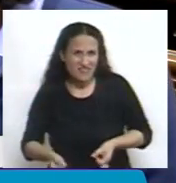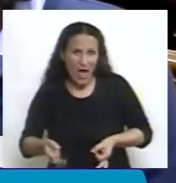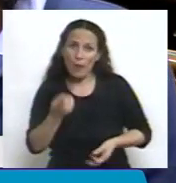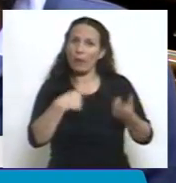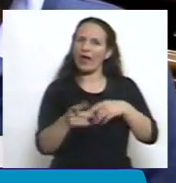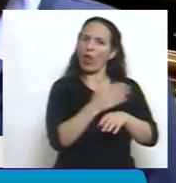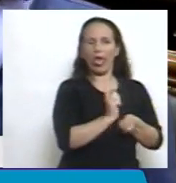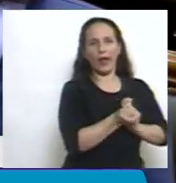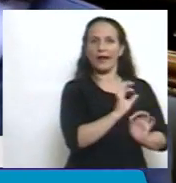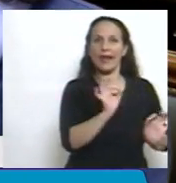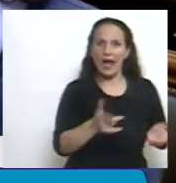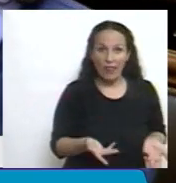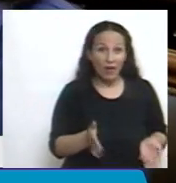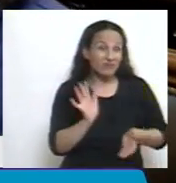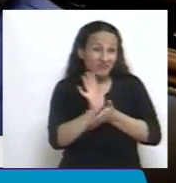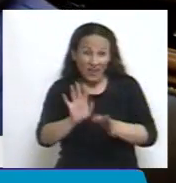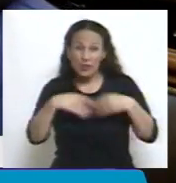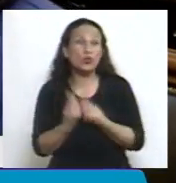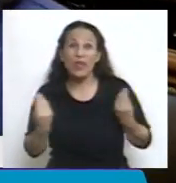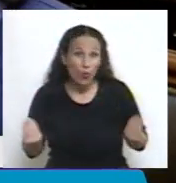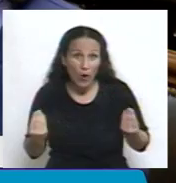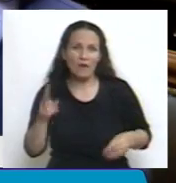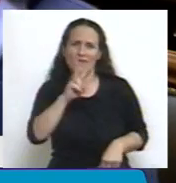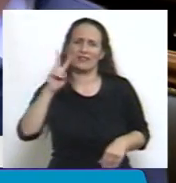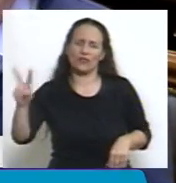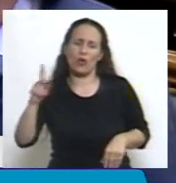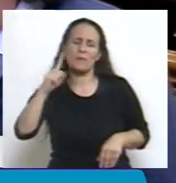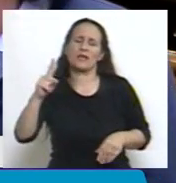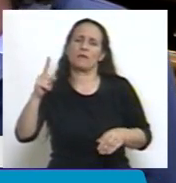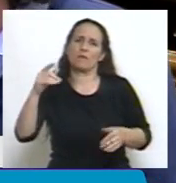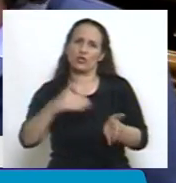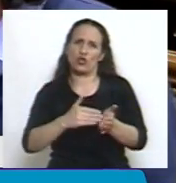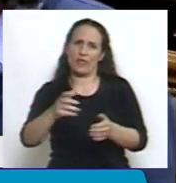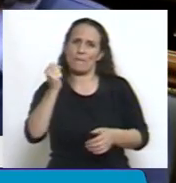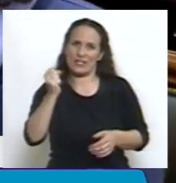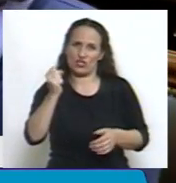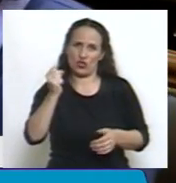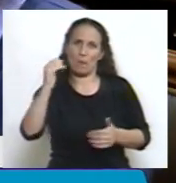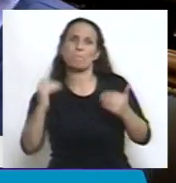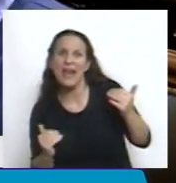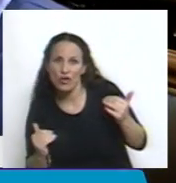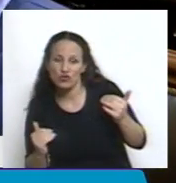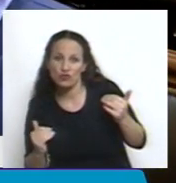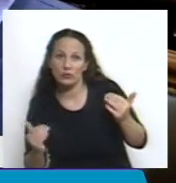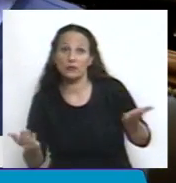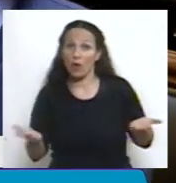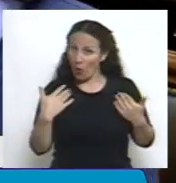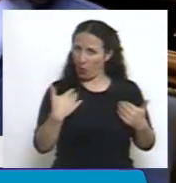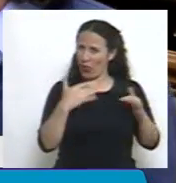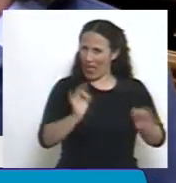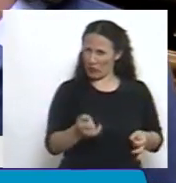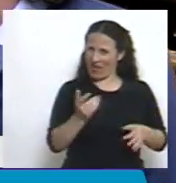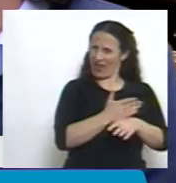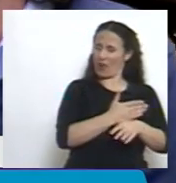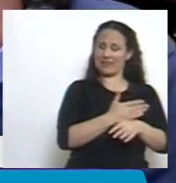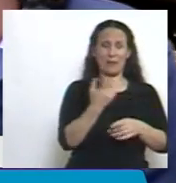que hubo 22.000 millones de pesos menos, producto de esto que lo podíamos haber previsto, no se quiso prever. En el